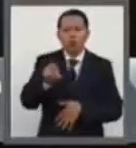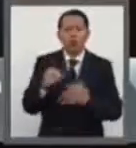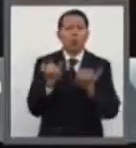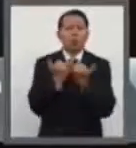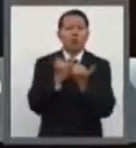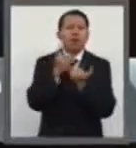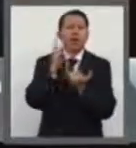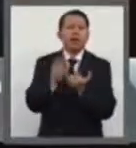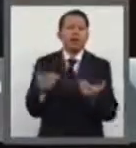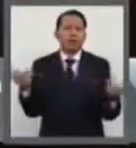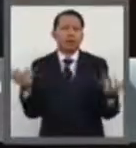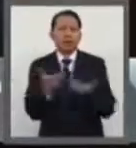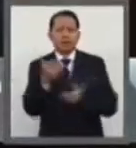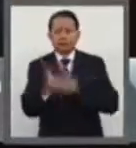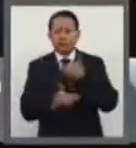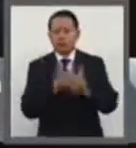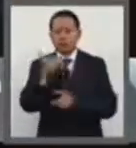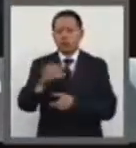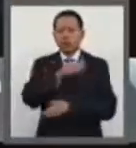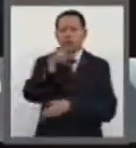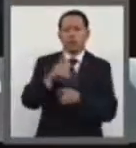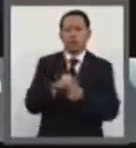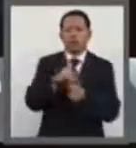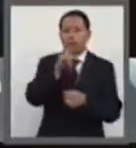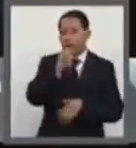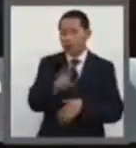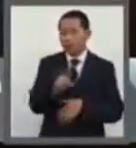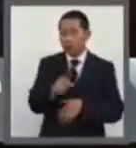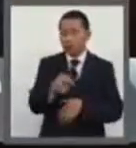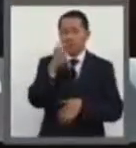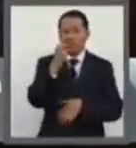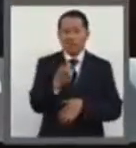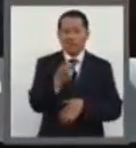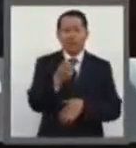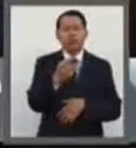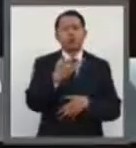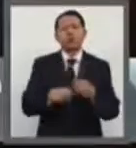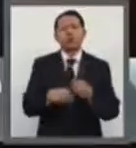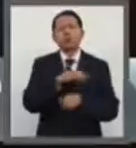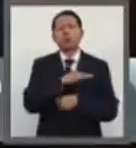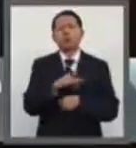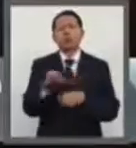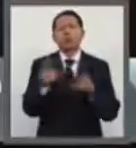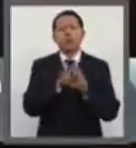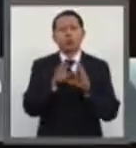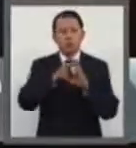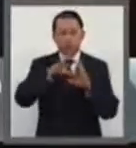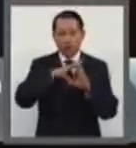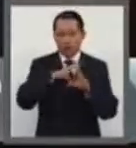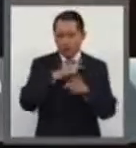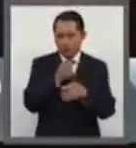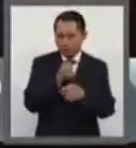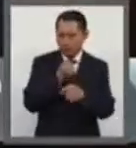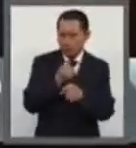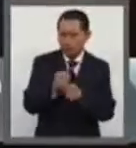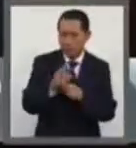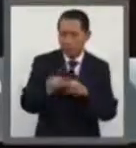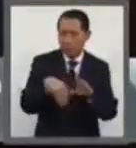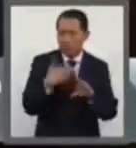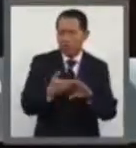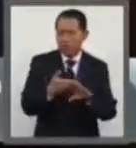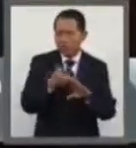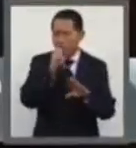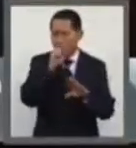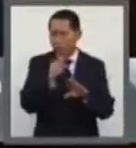actora en los procedimientos jurisdiccionales, lo que en sí mismo representa una violación